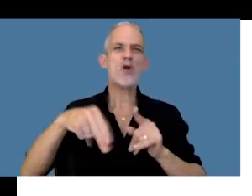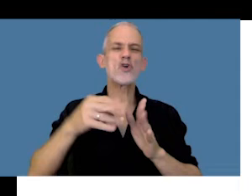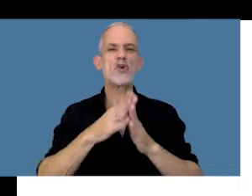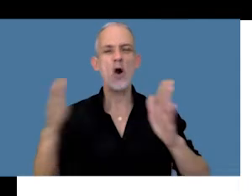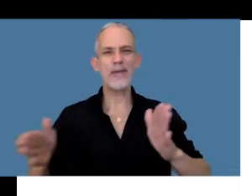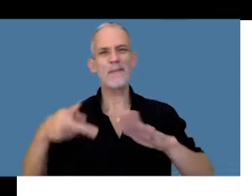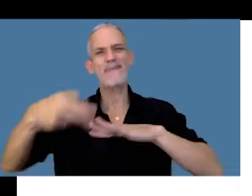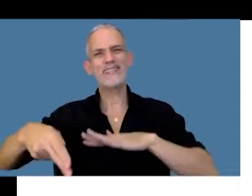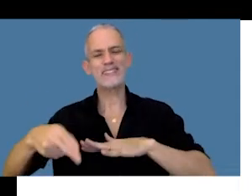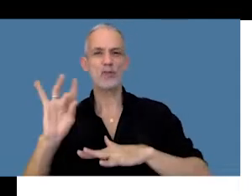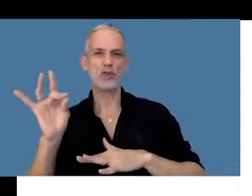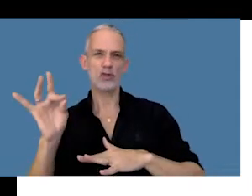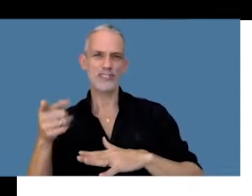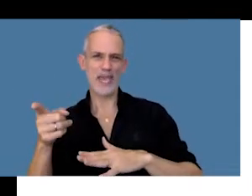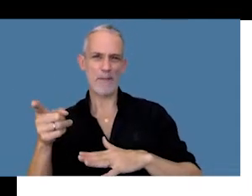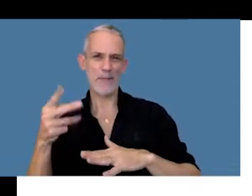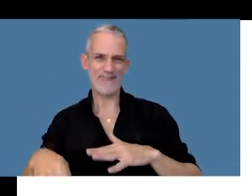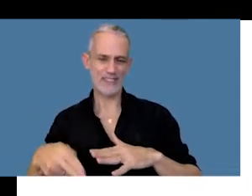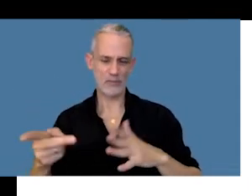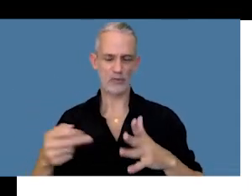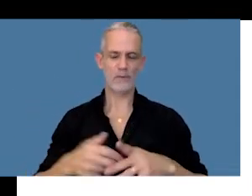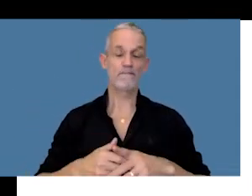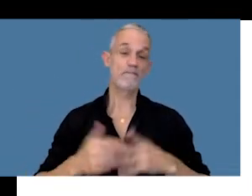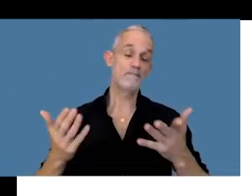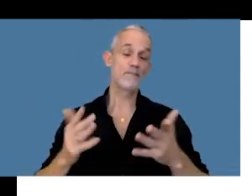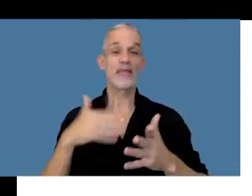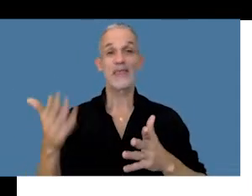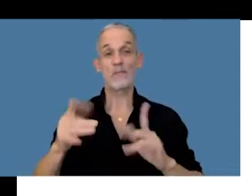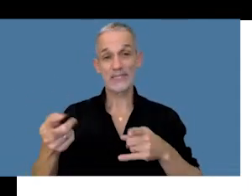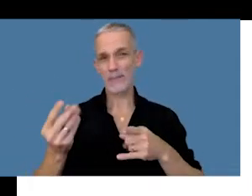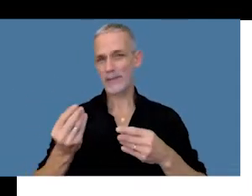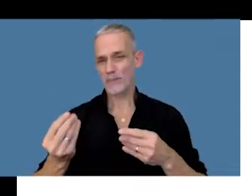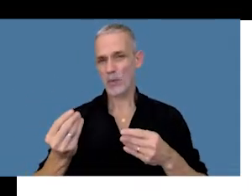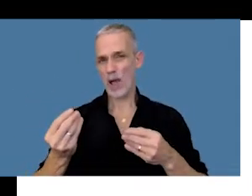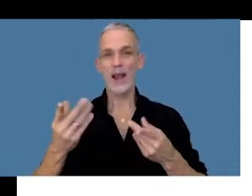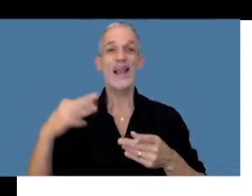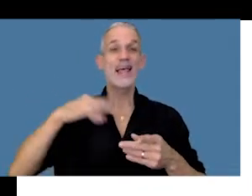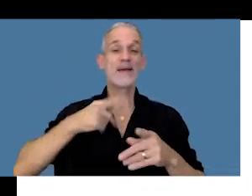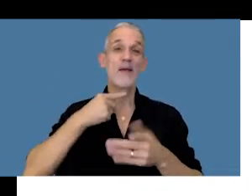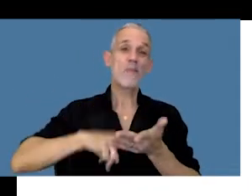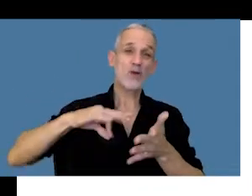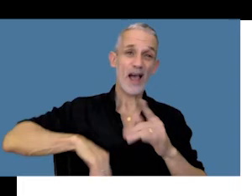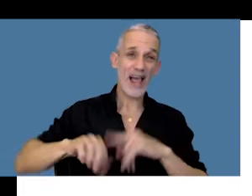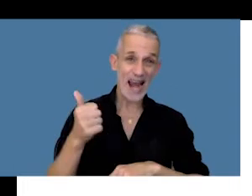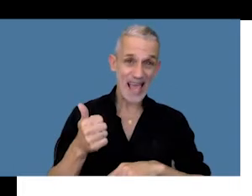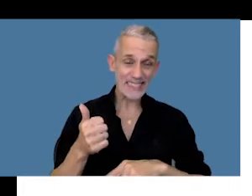vencimiento diciembre. Y luego también ganancias, bueno, en la parte